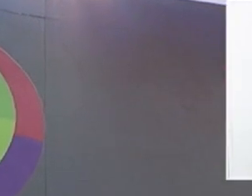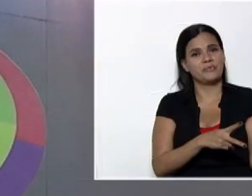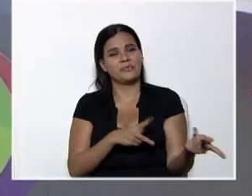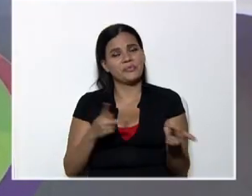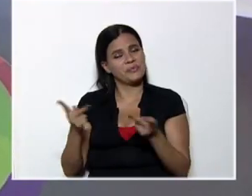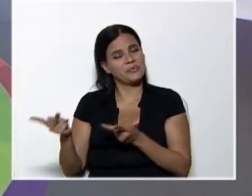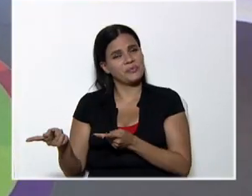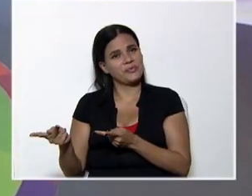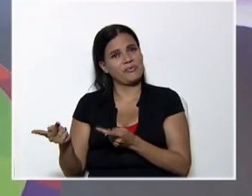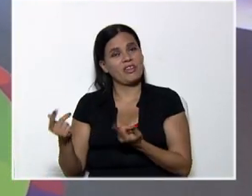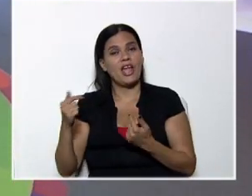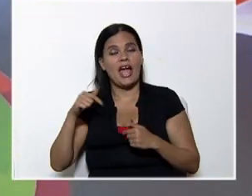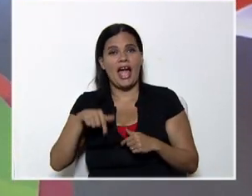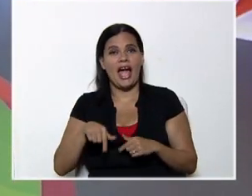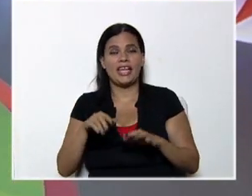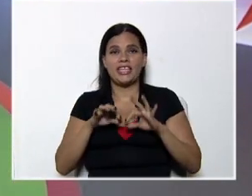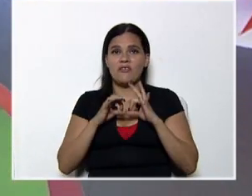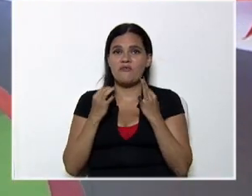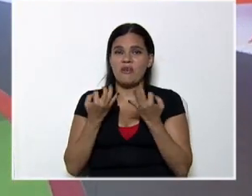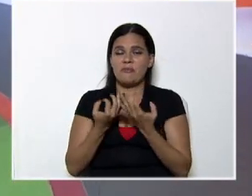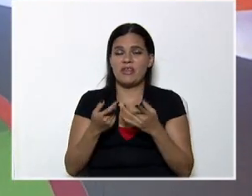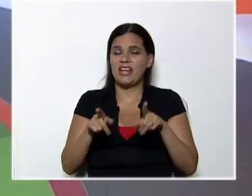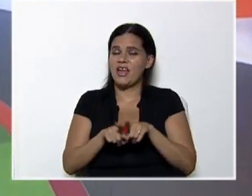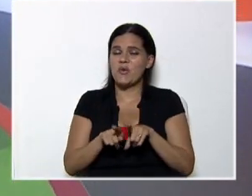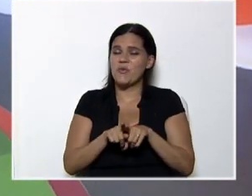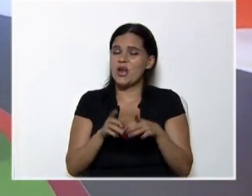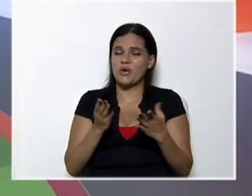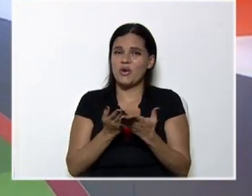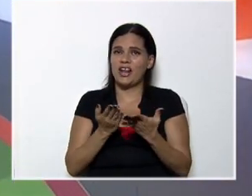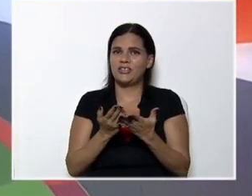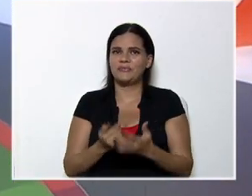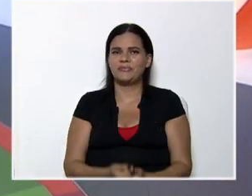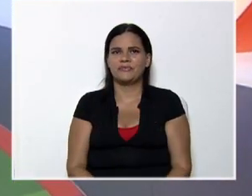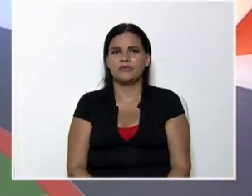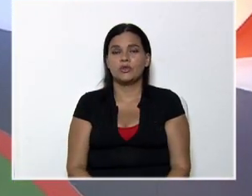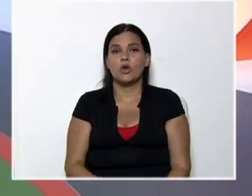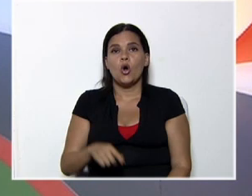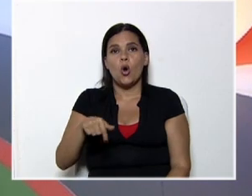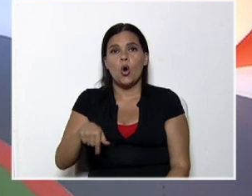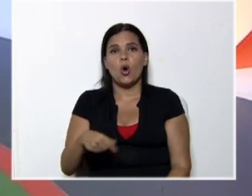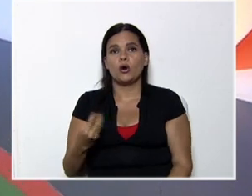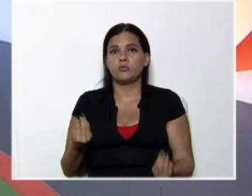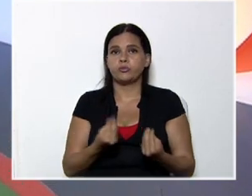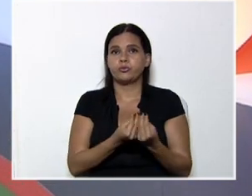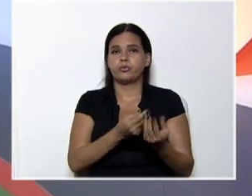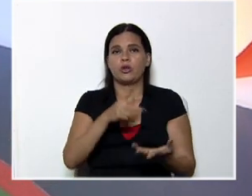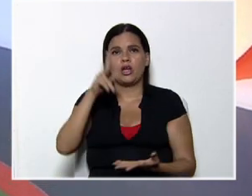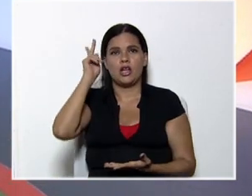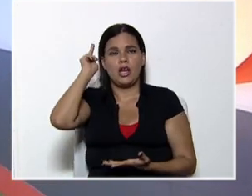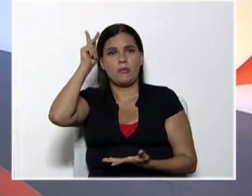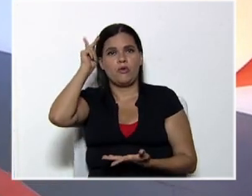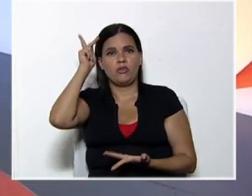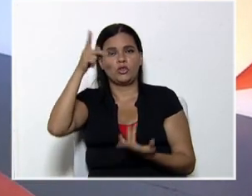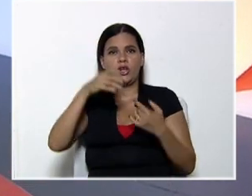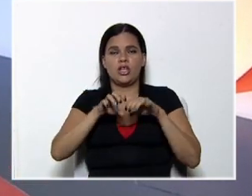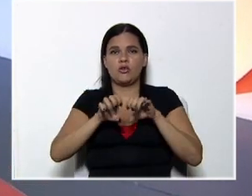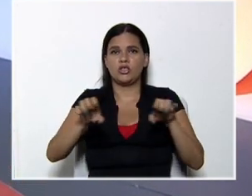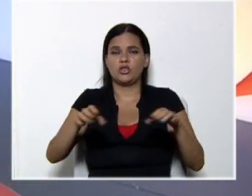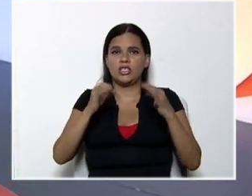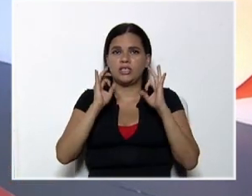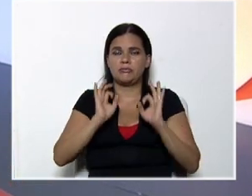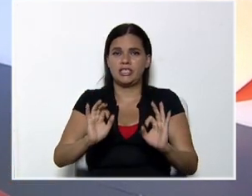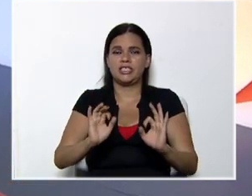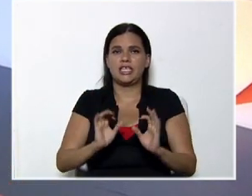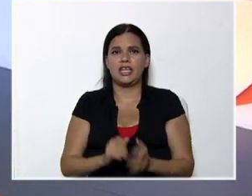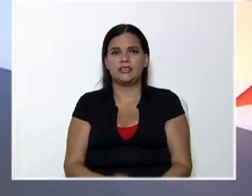Bienvenidos y bienvenidas a este su programa, Cada Familia, una Escuela. Hoy les acompaña la profesora Sarine Herrera, profesora de